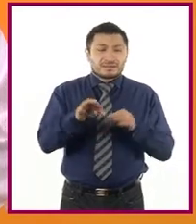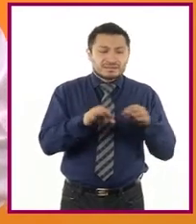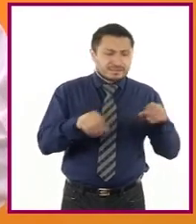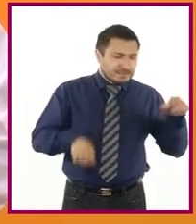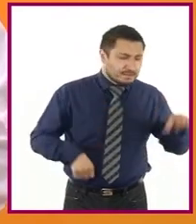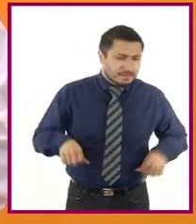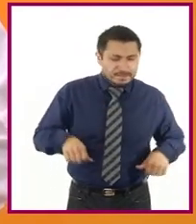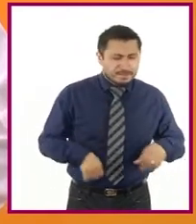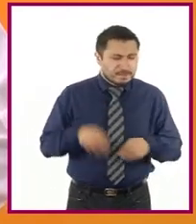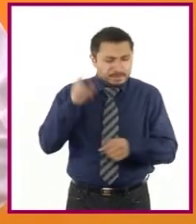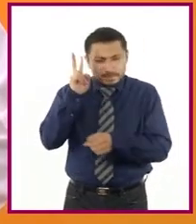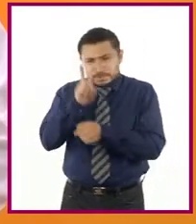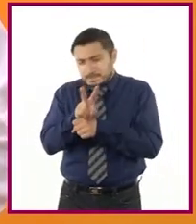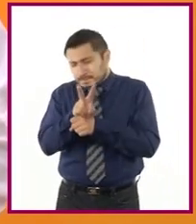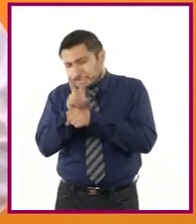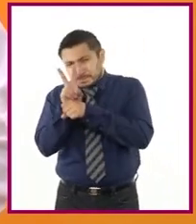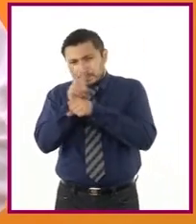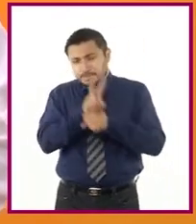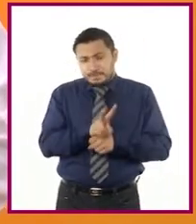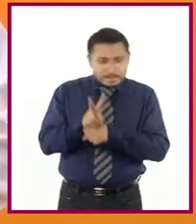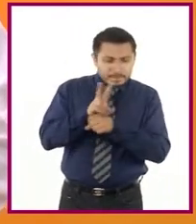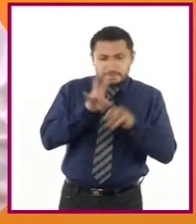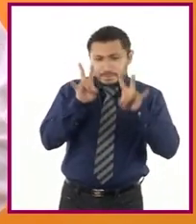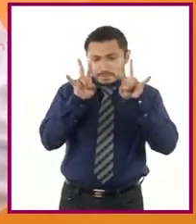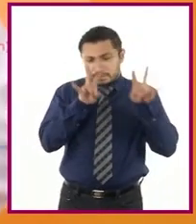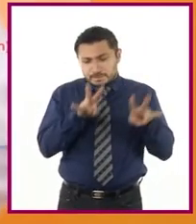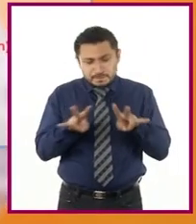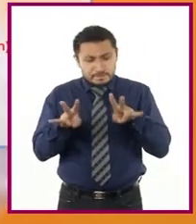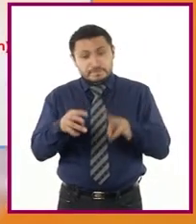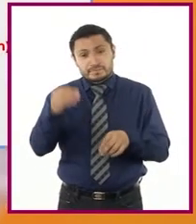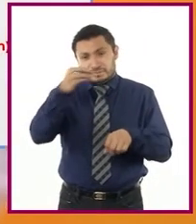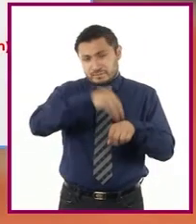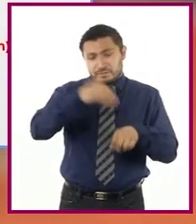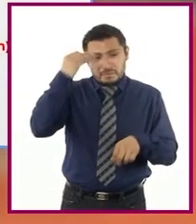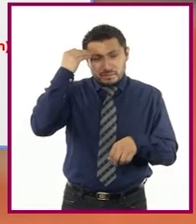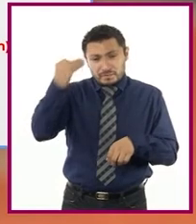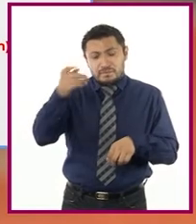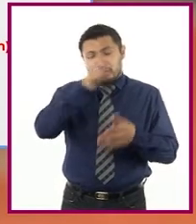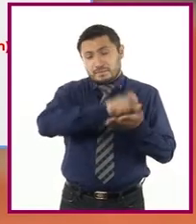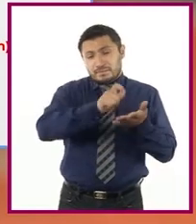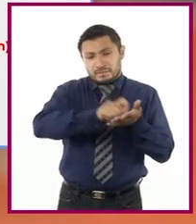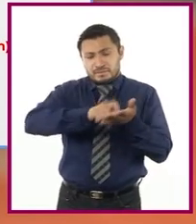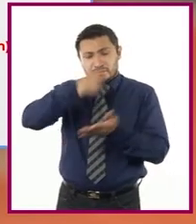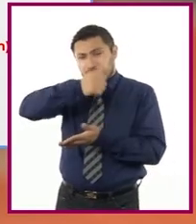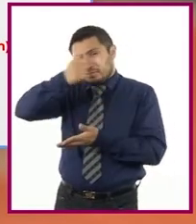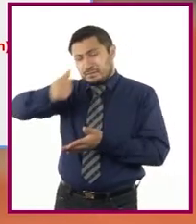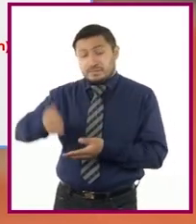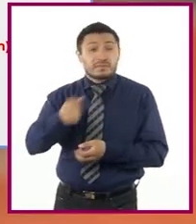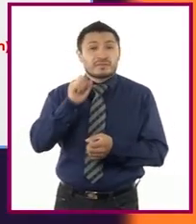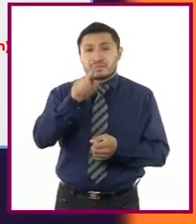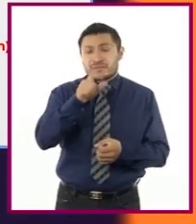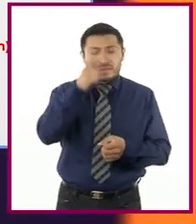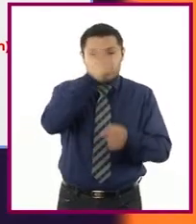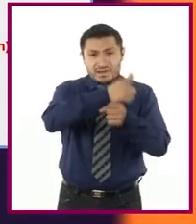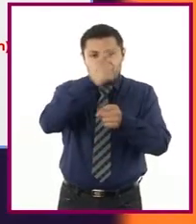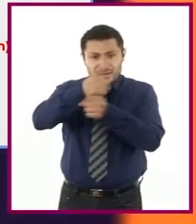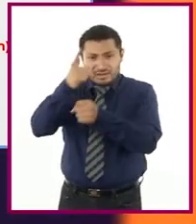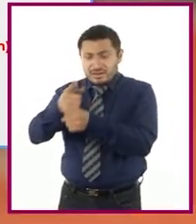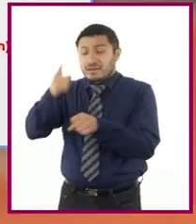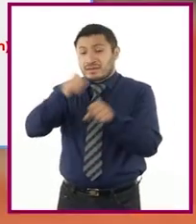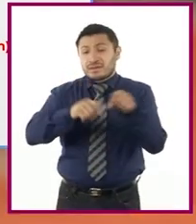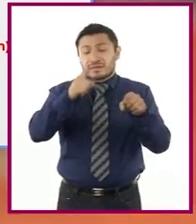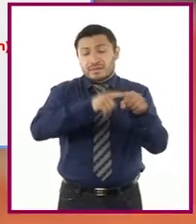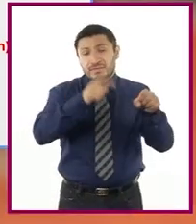inspección, así como ponerle los tiempos a cada operación. Además, identificarlas con el color